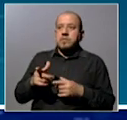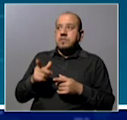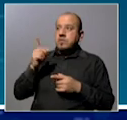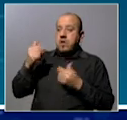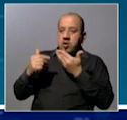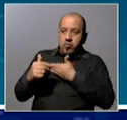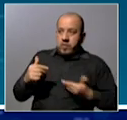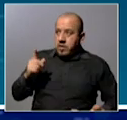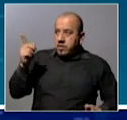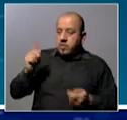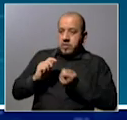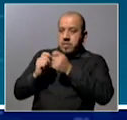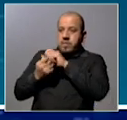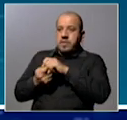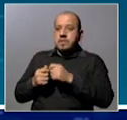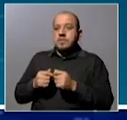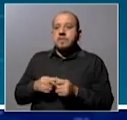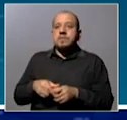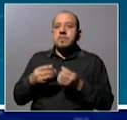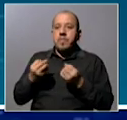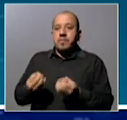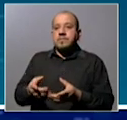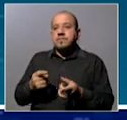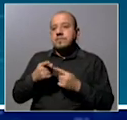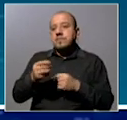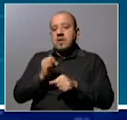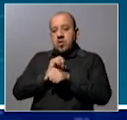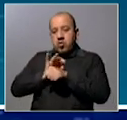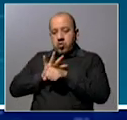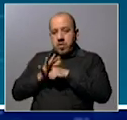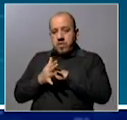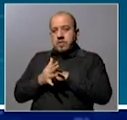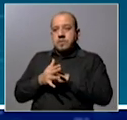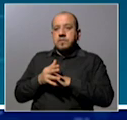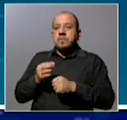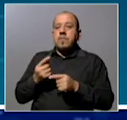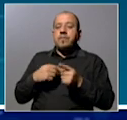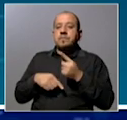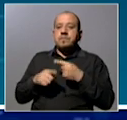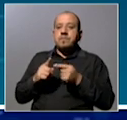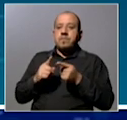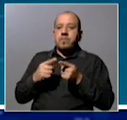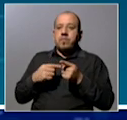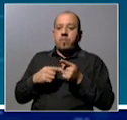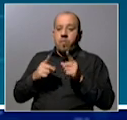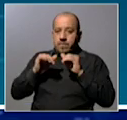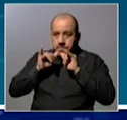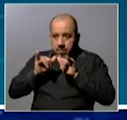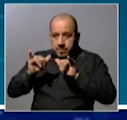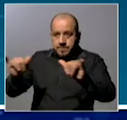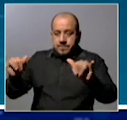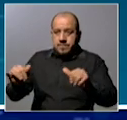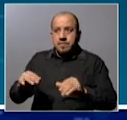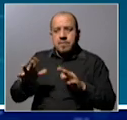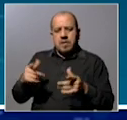en el gobierno, en segundo lugar porque estamos enfrentando una pandemia y eso lleva a que la campaña electoral sea